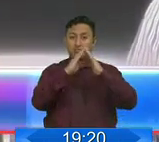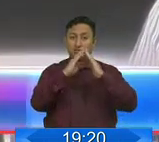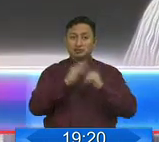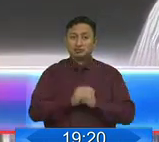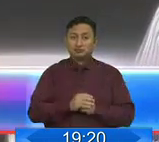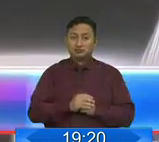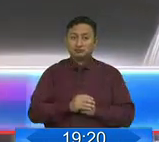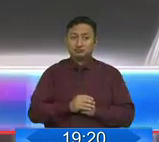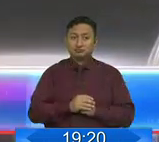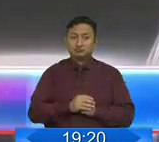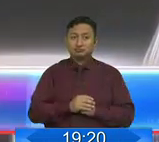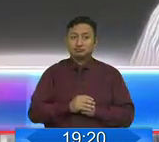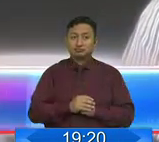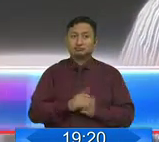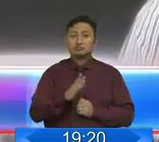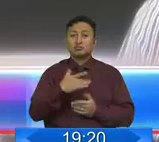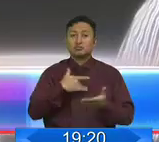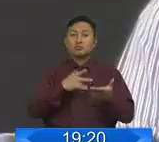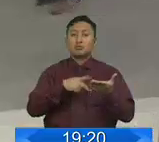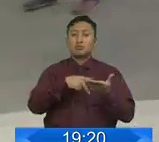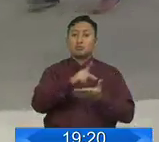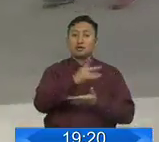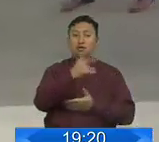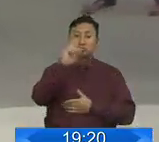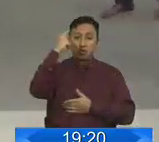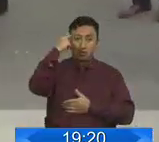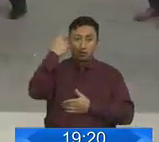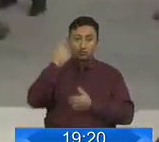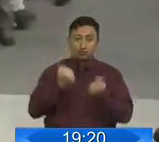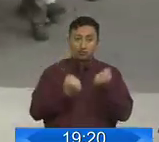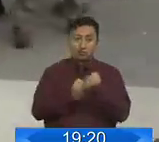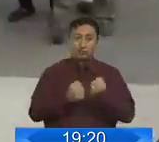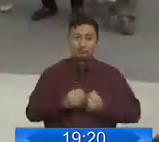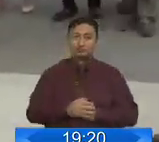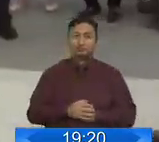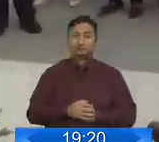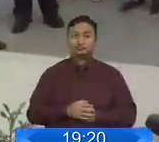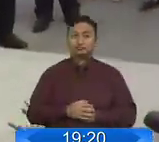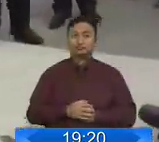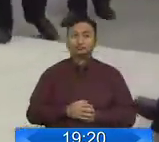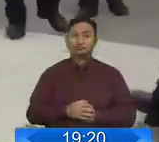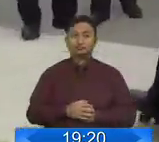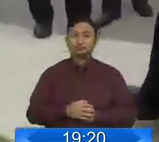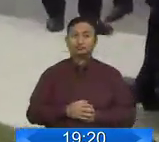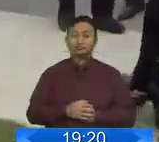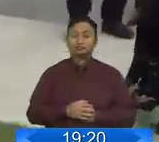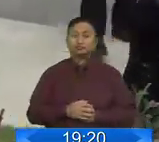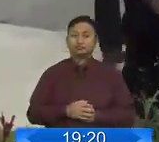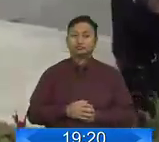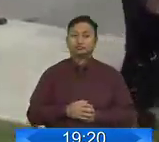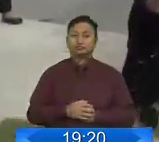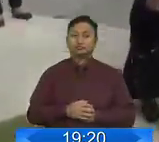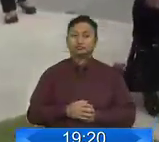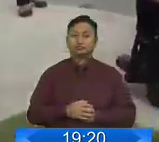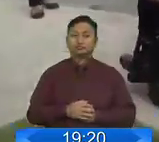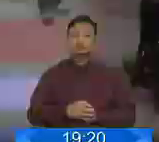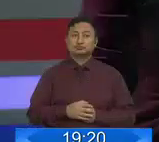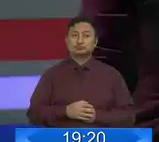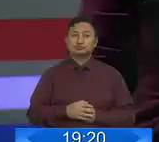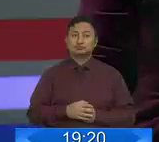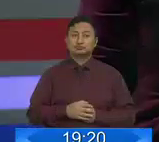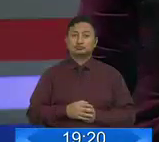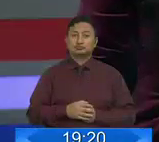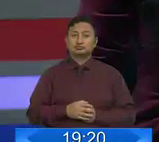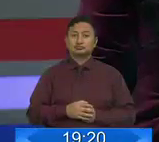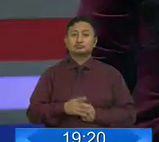subvencionadas total o parcialmente por Estado. Con cámaras de Eduardo García desde la provincia de Manabí, informó Wendy Delgado.